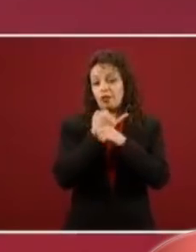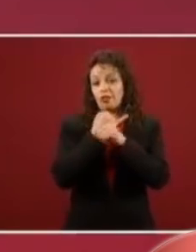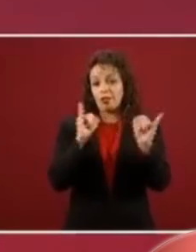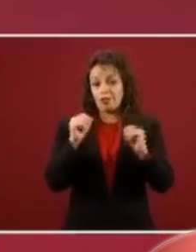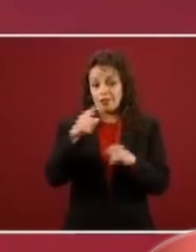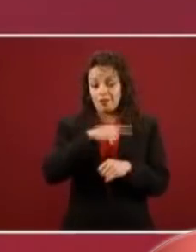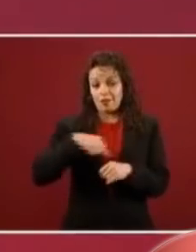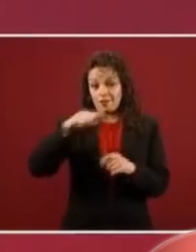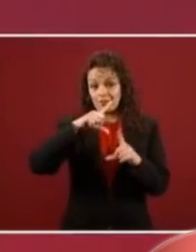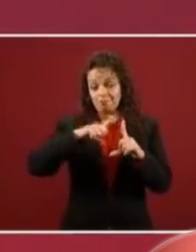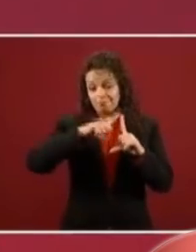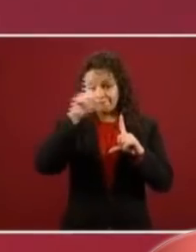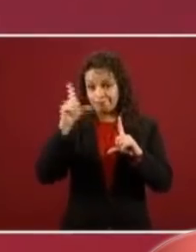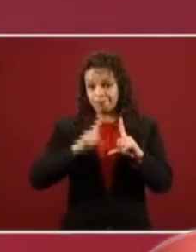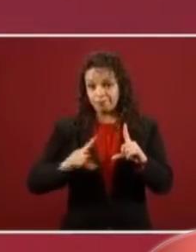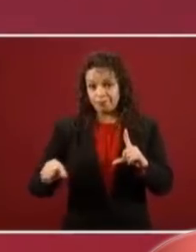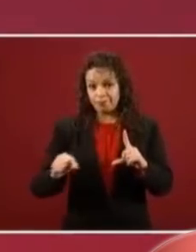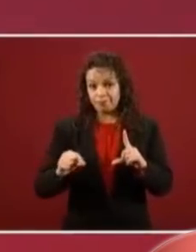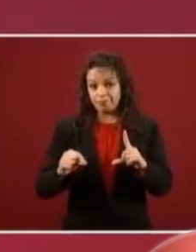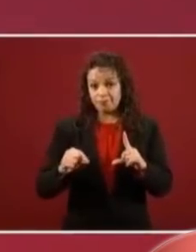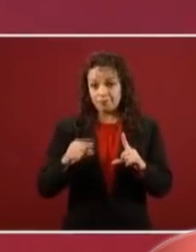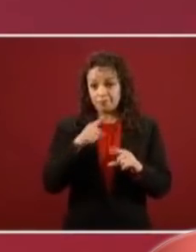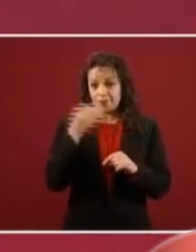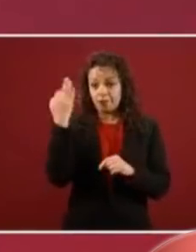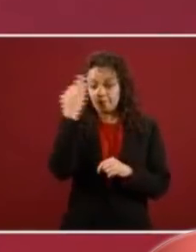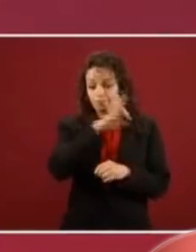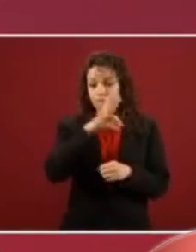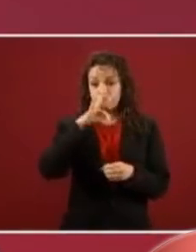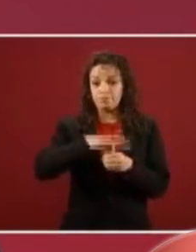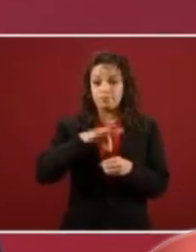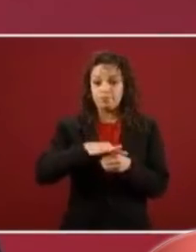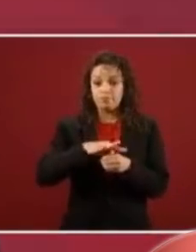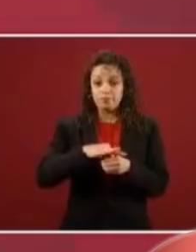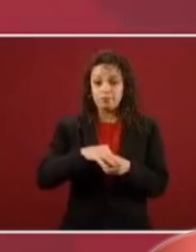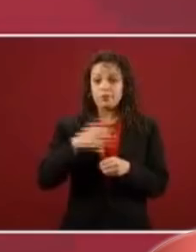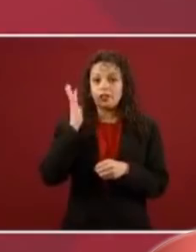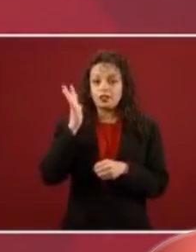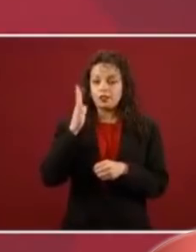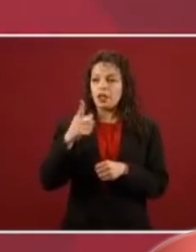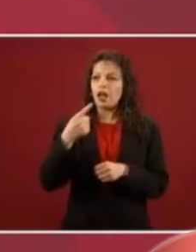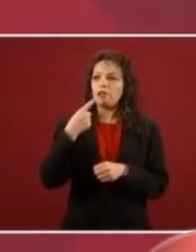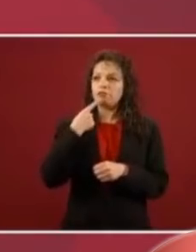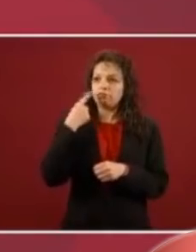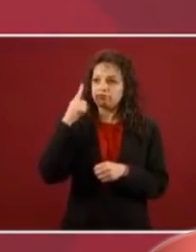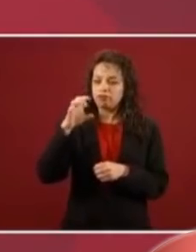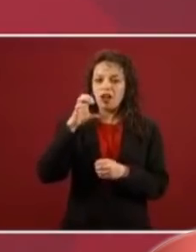se considera al fraude electoral como delito grave. Entonces,